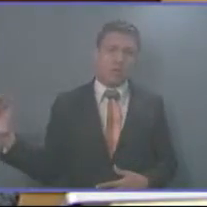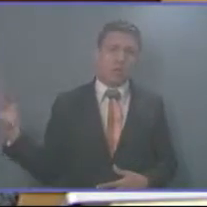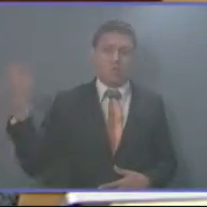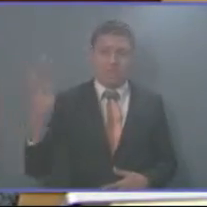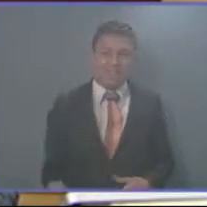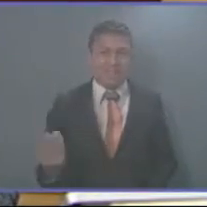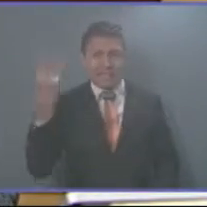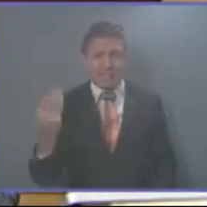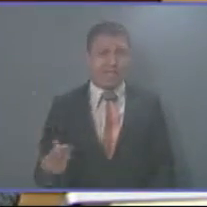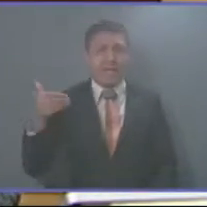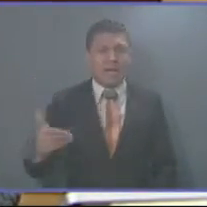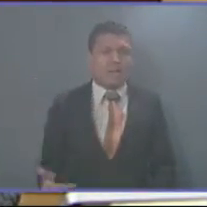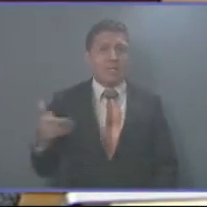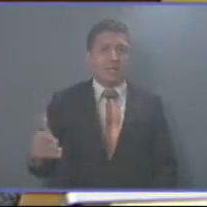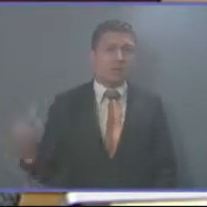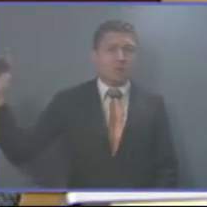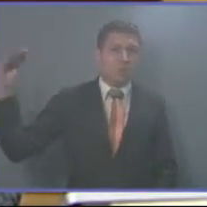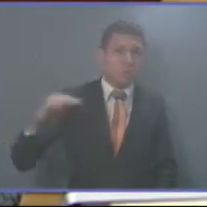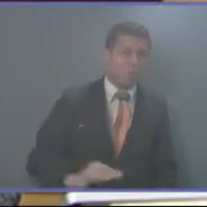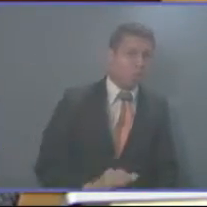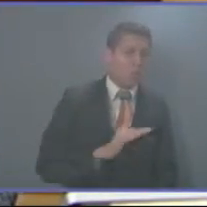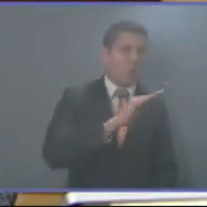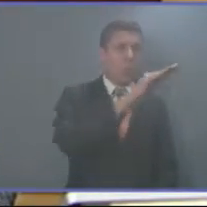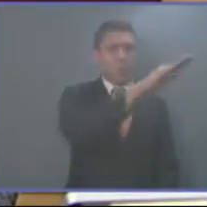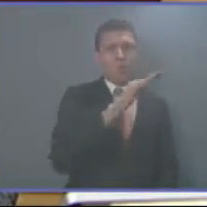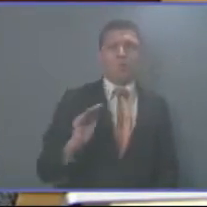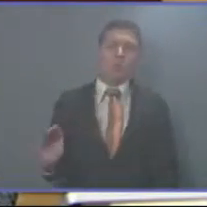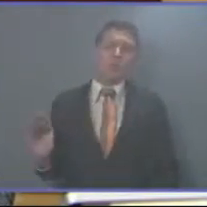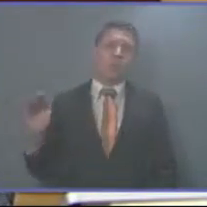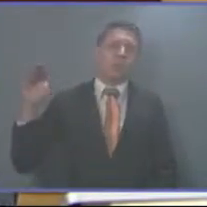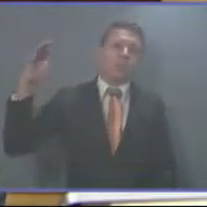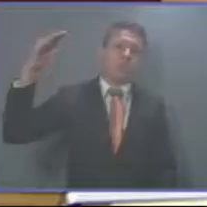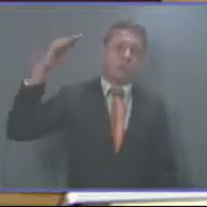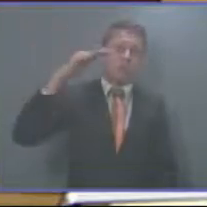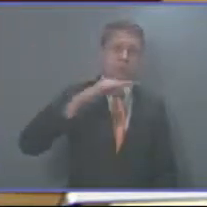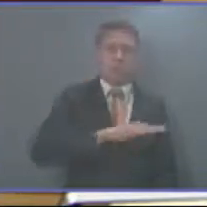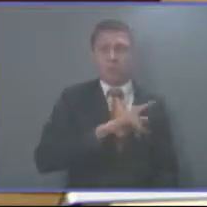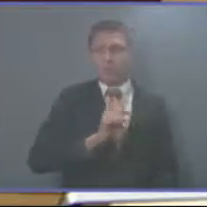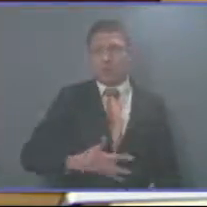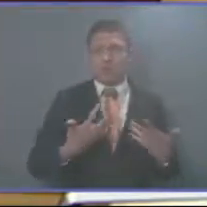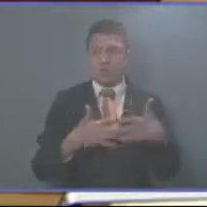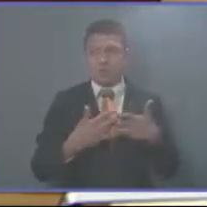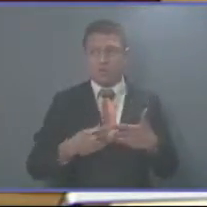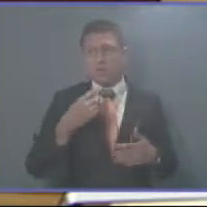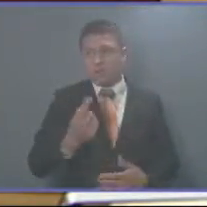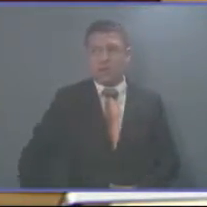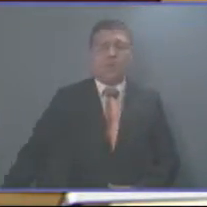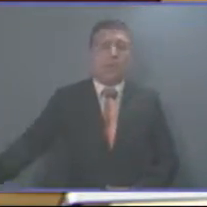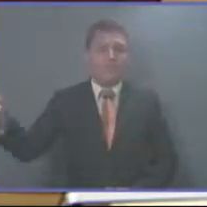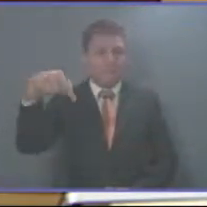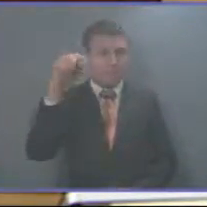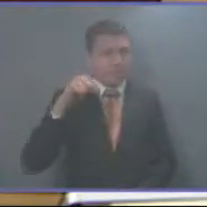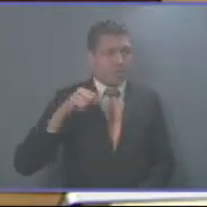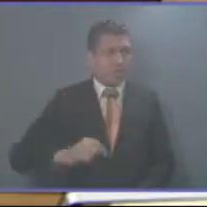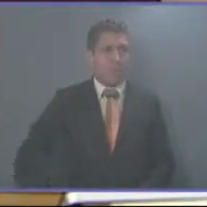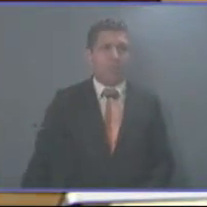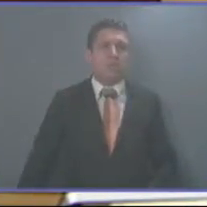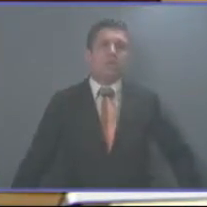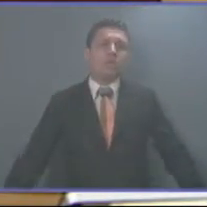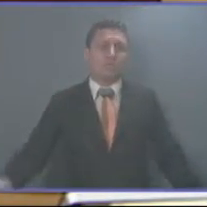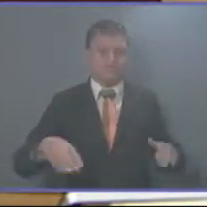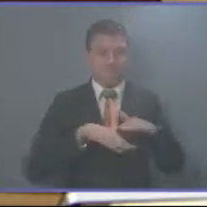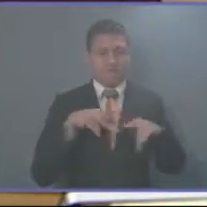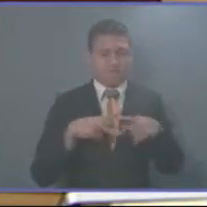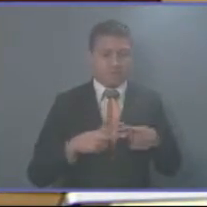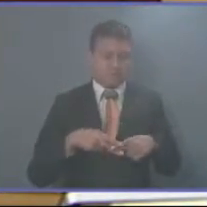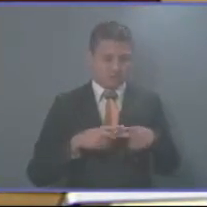días, todos los años aquí, y viaja en las líneas que aquí vienen y tienen muchos de sus bases,